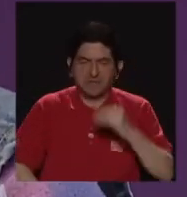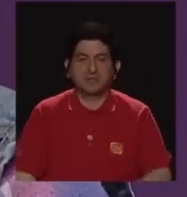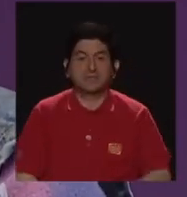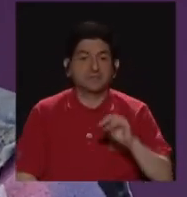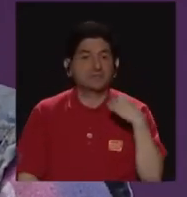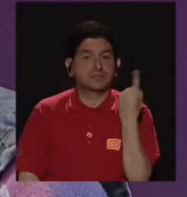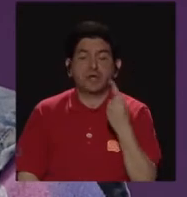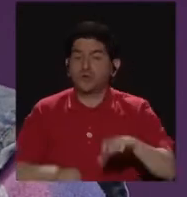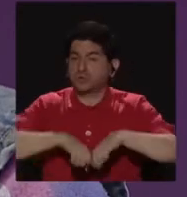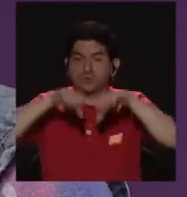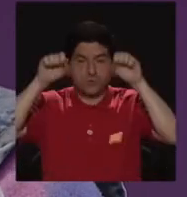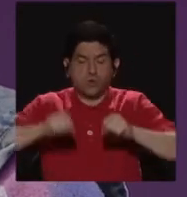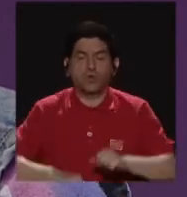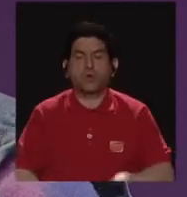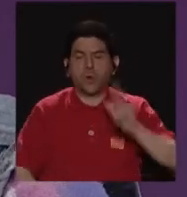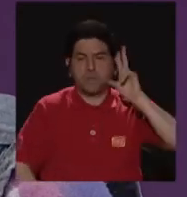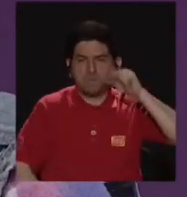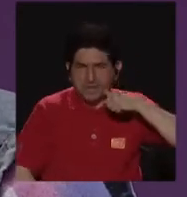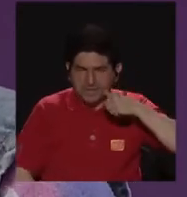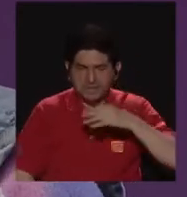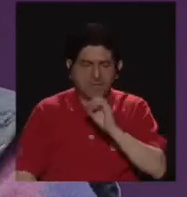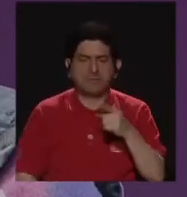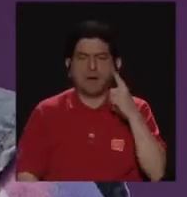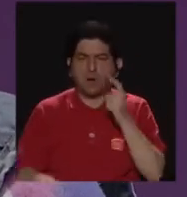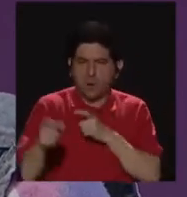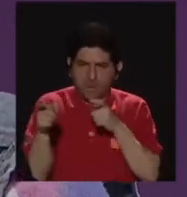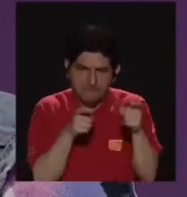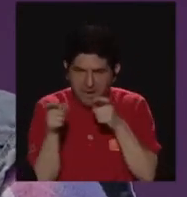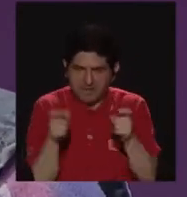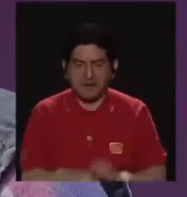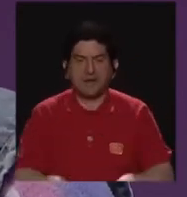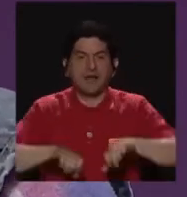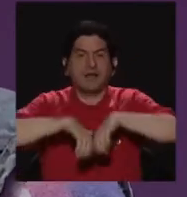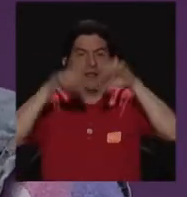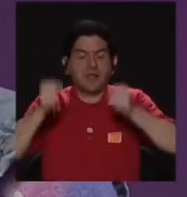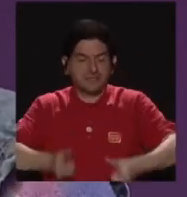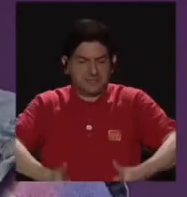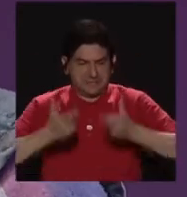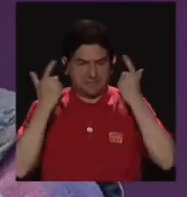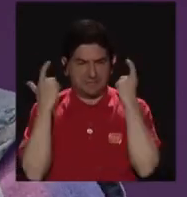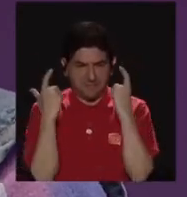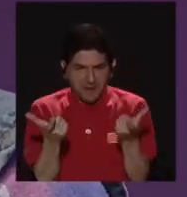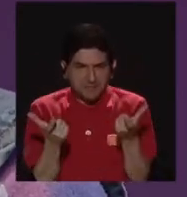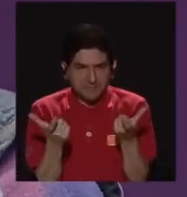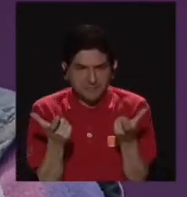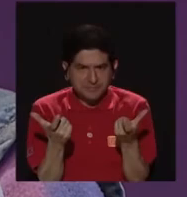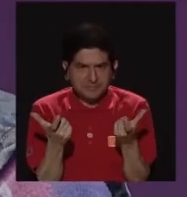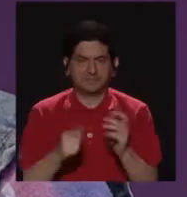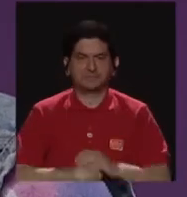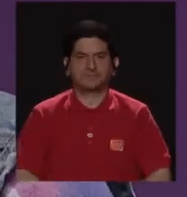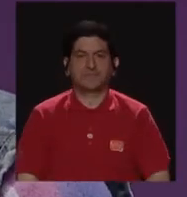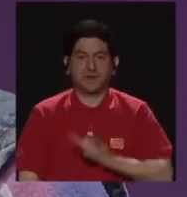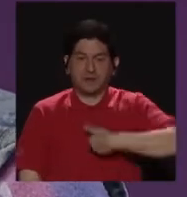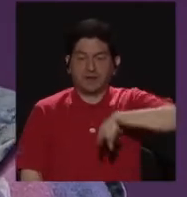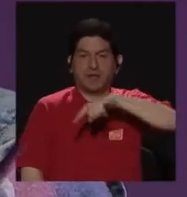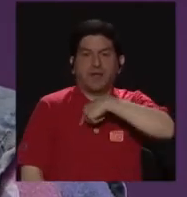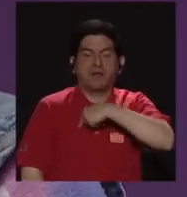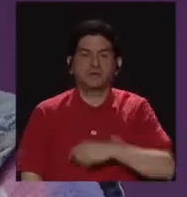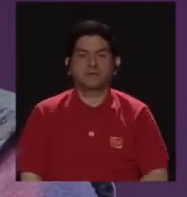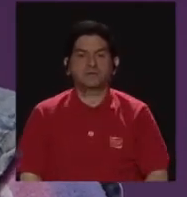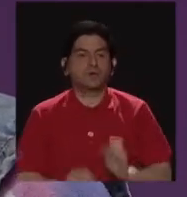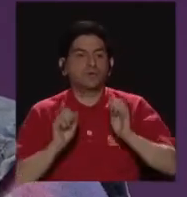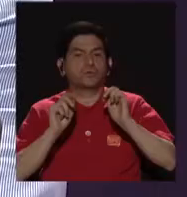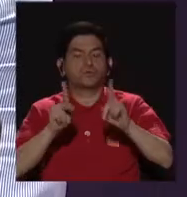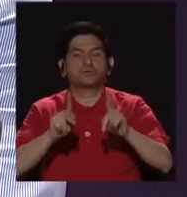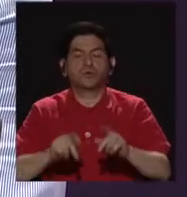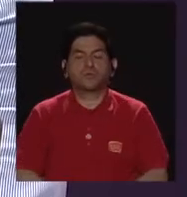solamente su sistema machistas un sistema patriarcales es un sistema capitalista que bueno nos da como cabida